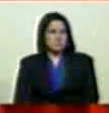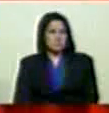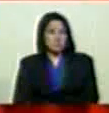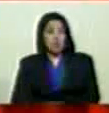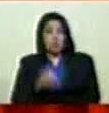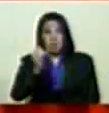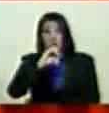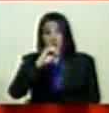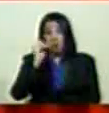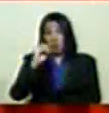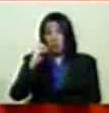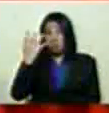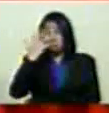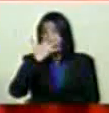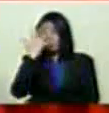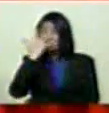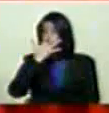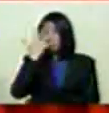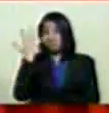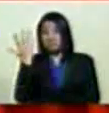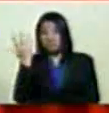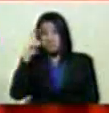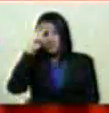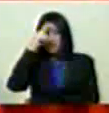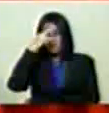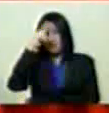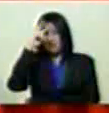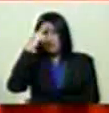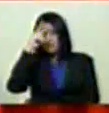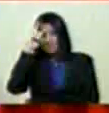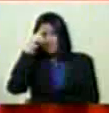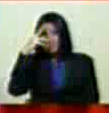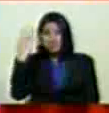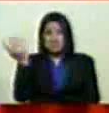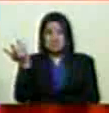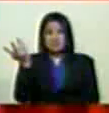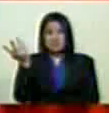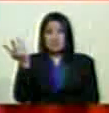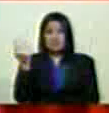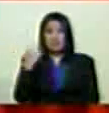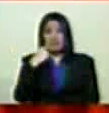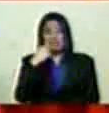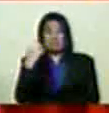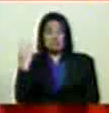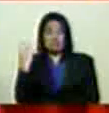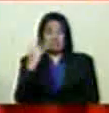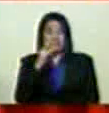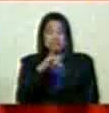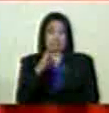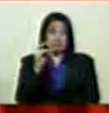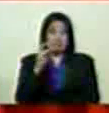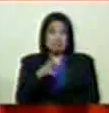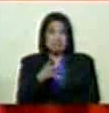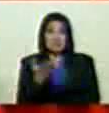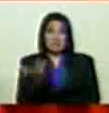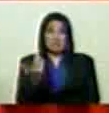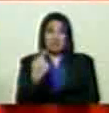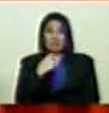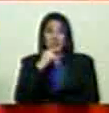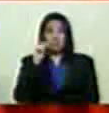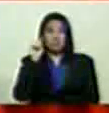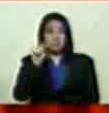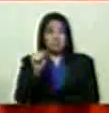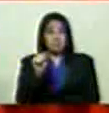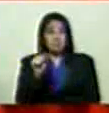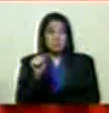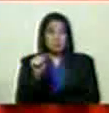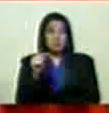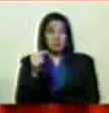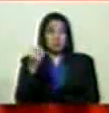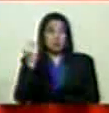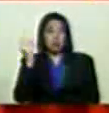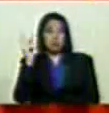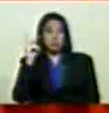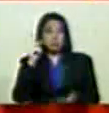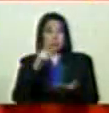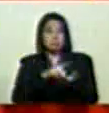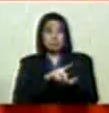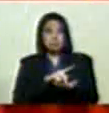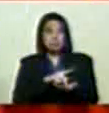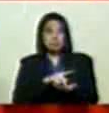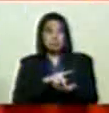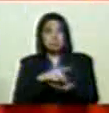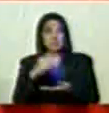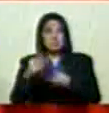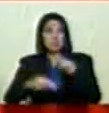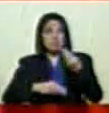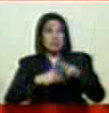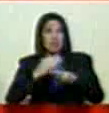o de prejuicio. Lo decía Rafael, dolorosamente me tengo que debo de referirme porque es una de las intervenciones que ha hecho